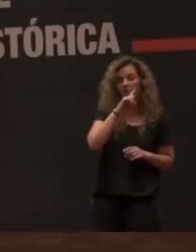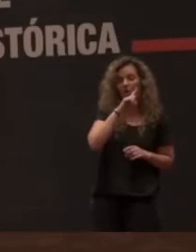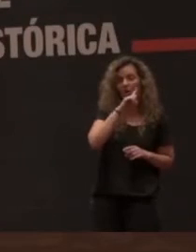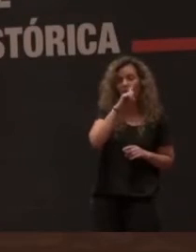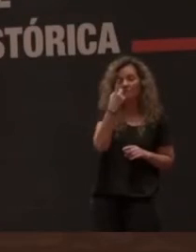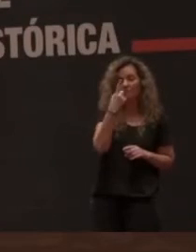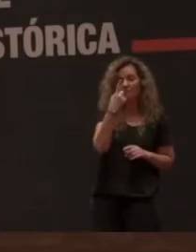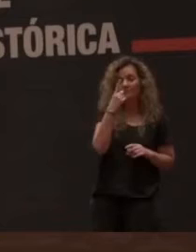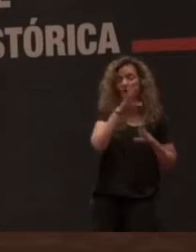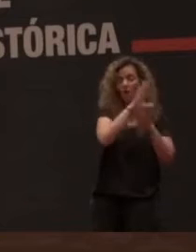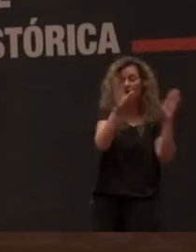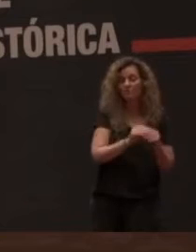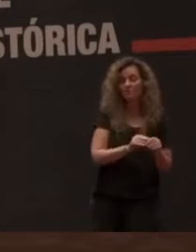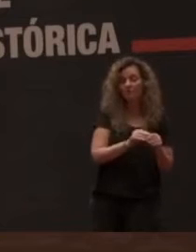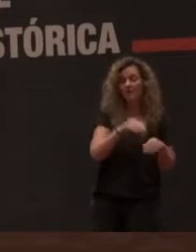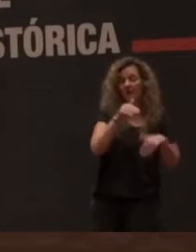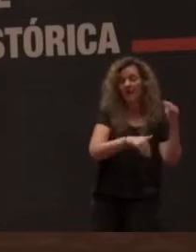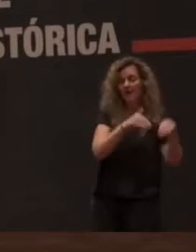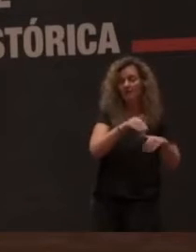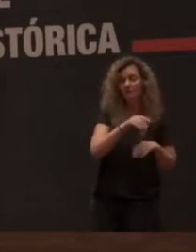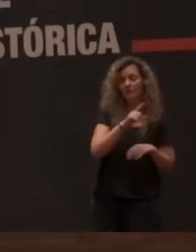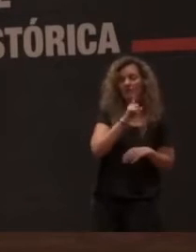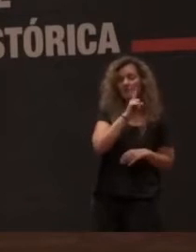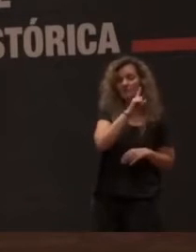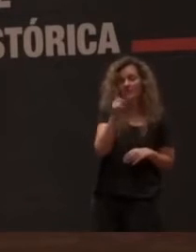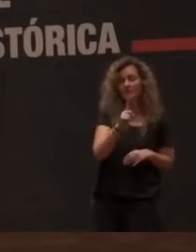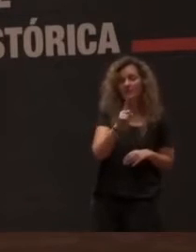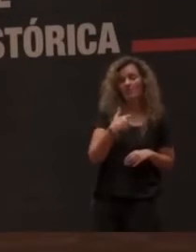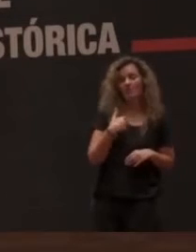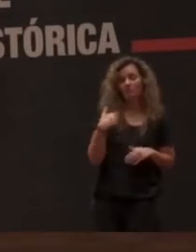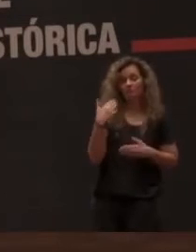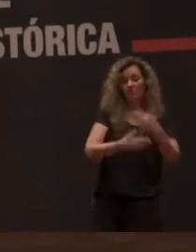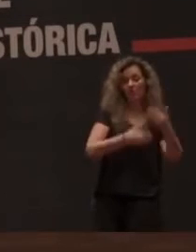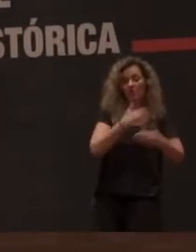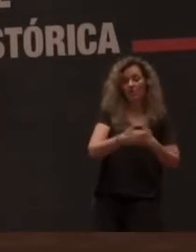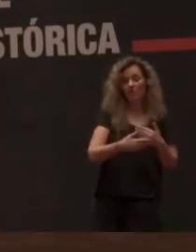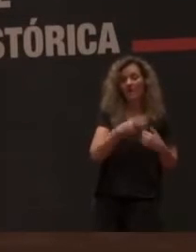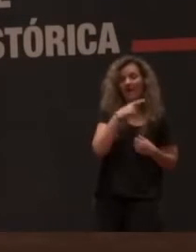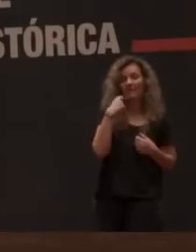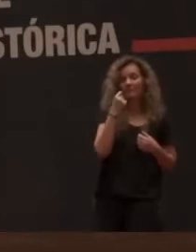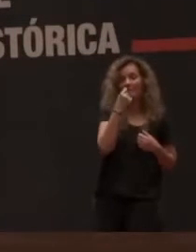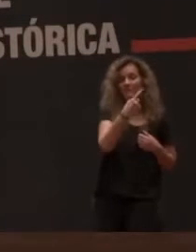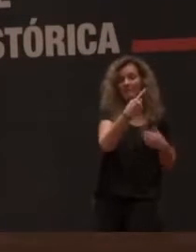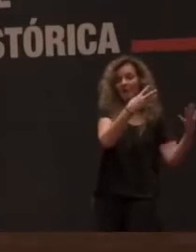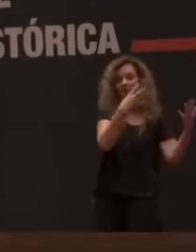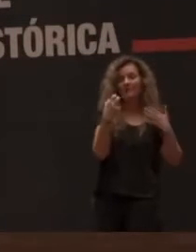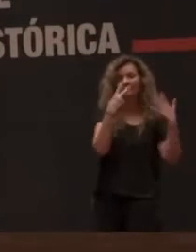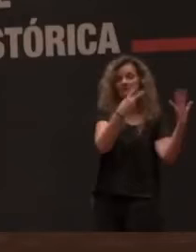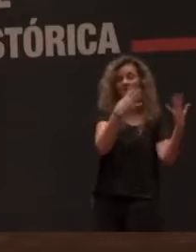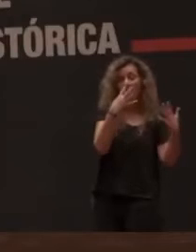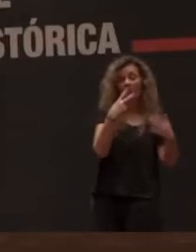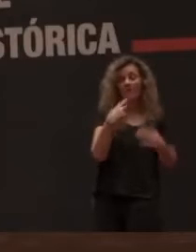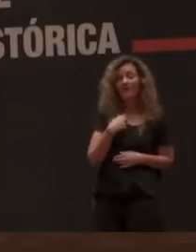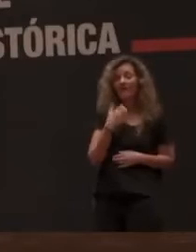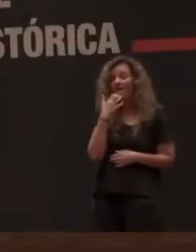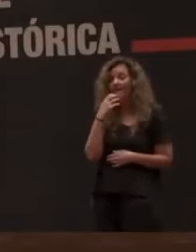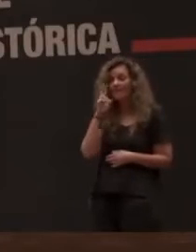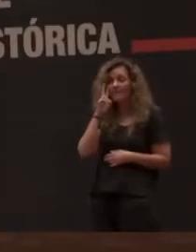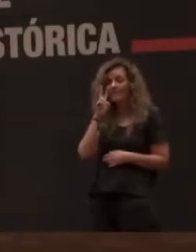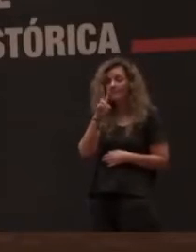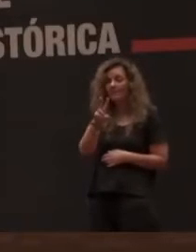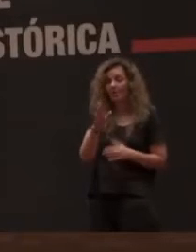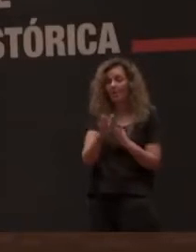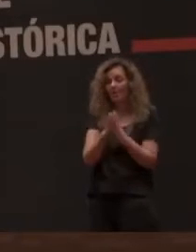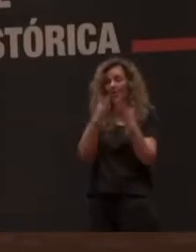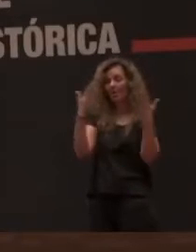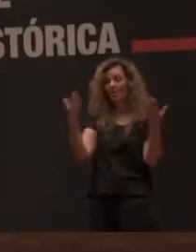electorales. Las elecciones del 77, los procesos electorales del año 79. Estamos hablando, por ejemplo, los capítulos